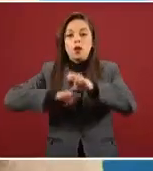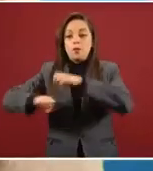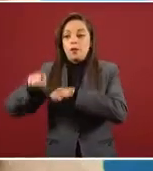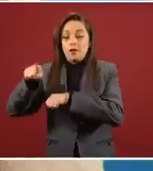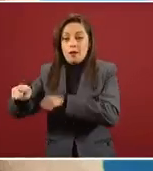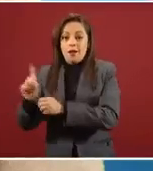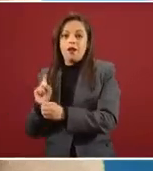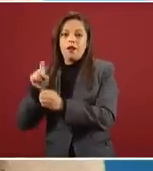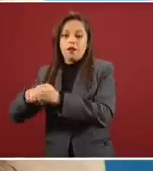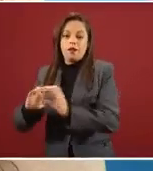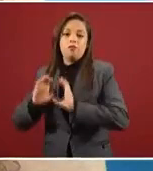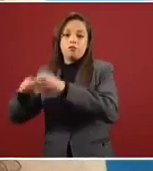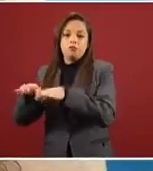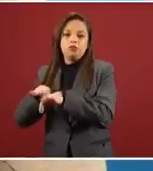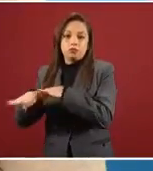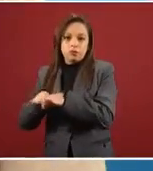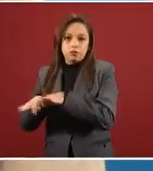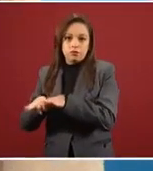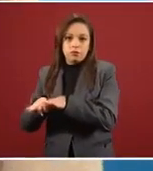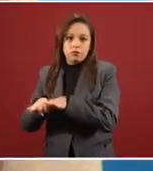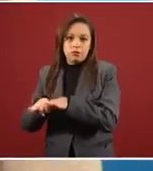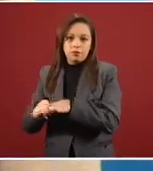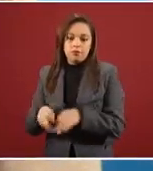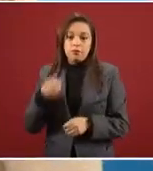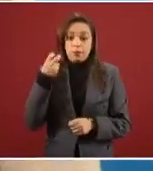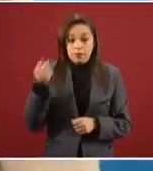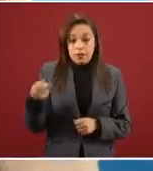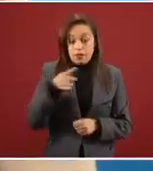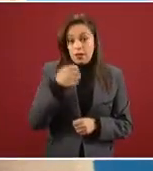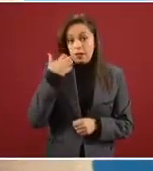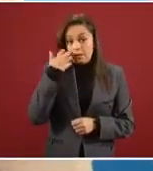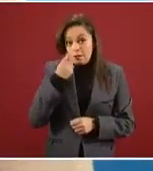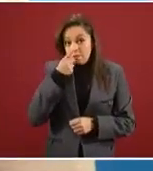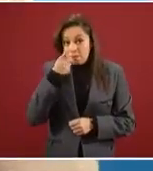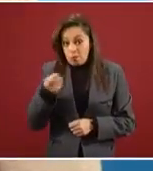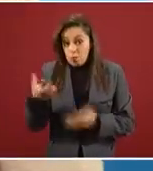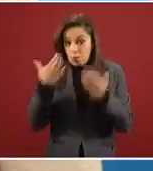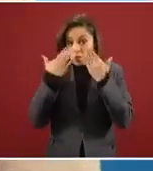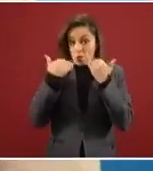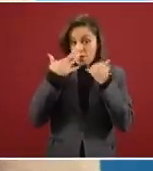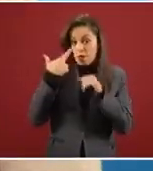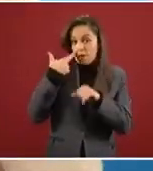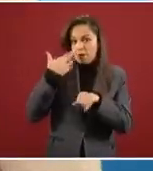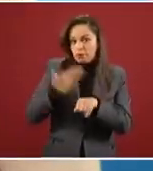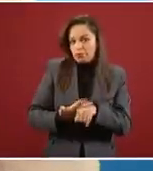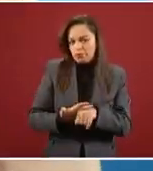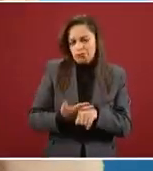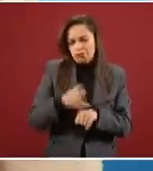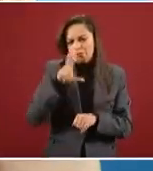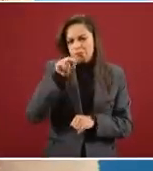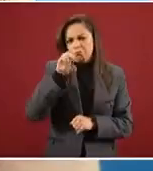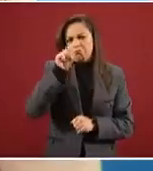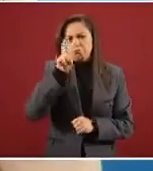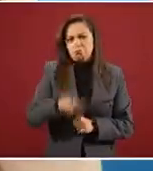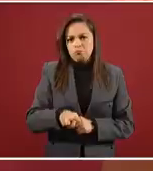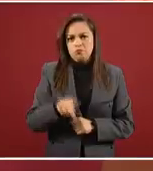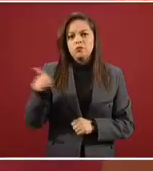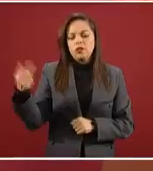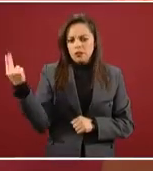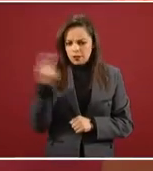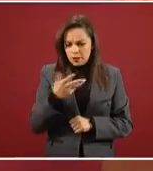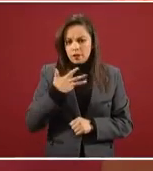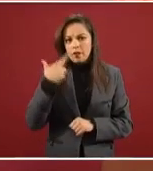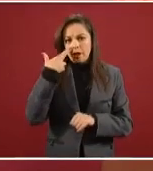eso no quiere decir que no tengan responsabilidad frente a sus